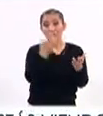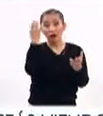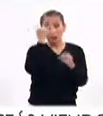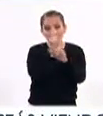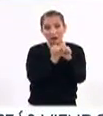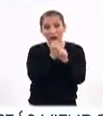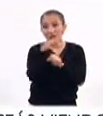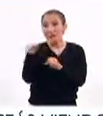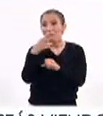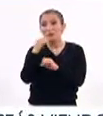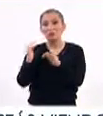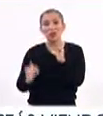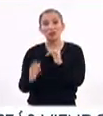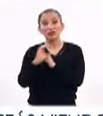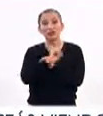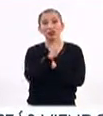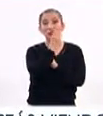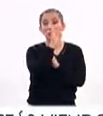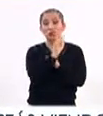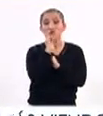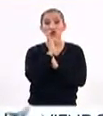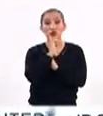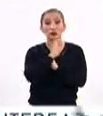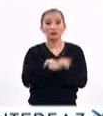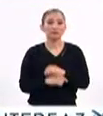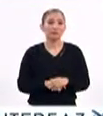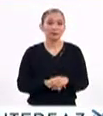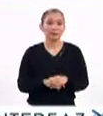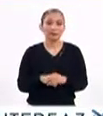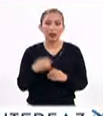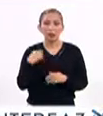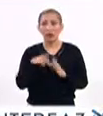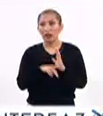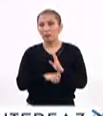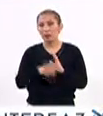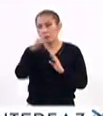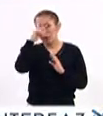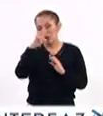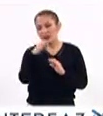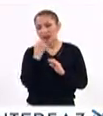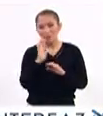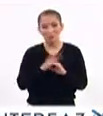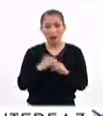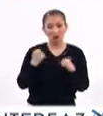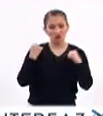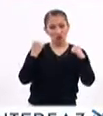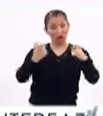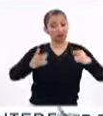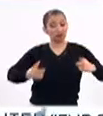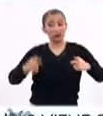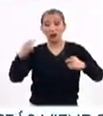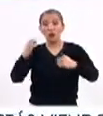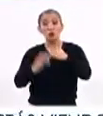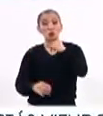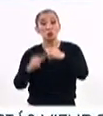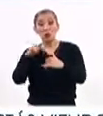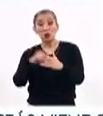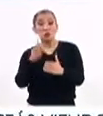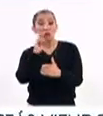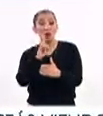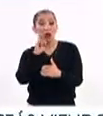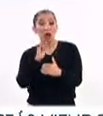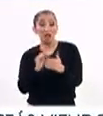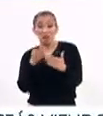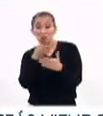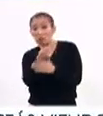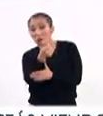haciendo investigación científica con un 61%. Economías como México y Chile, que son un poco más fuertes, están en los últimos lugares dentro de